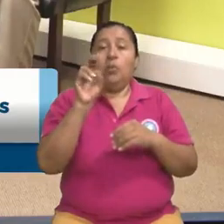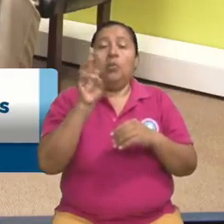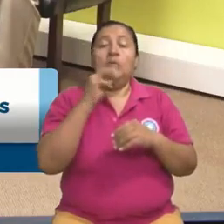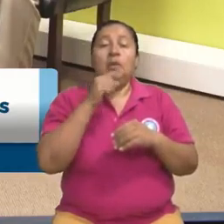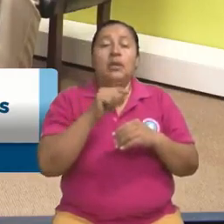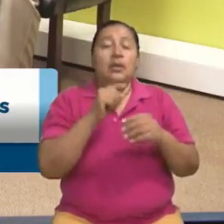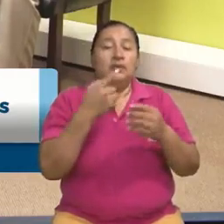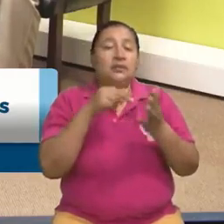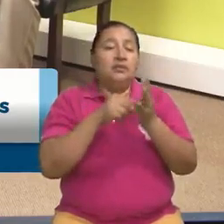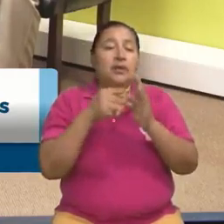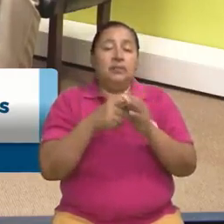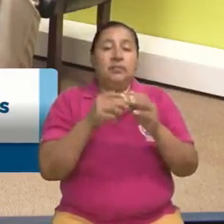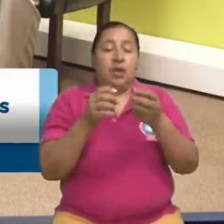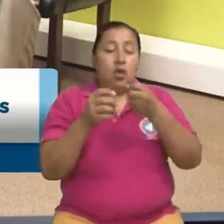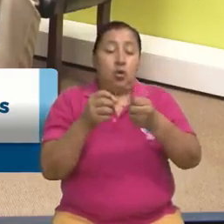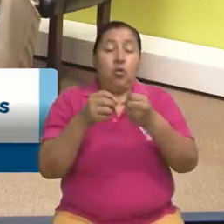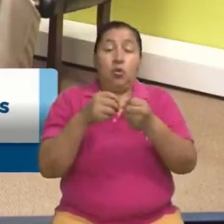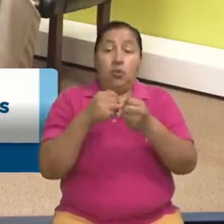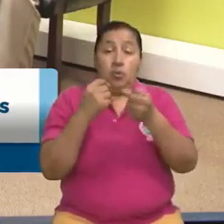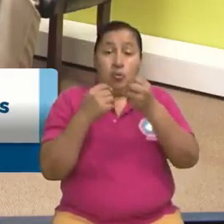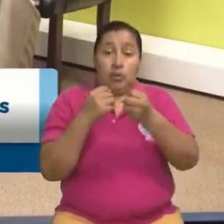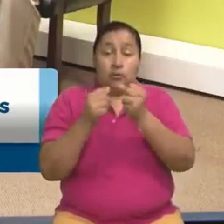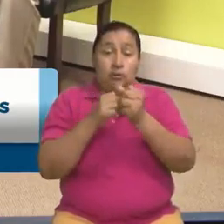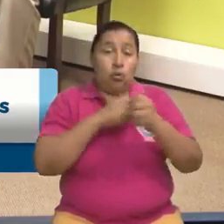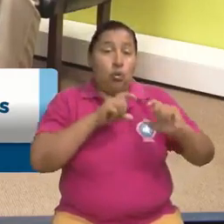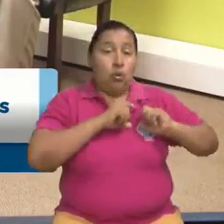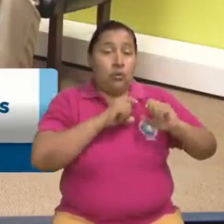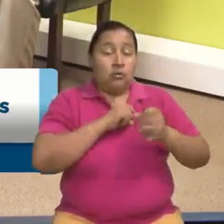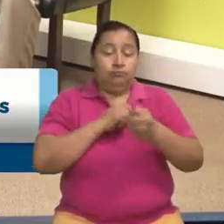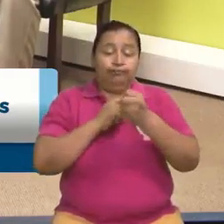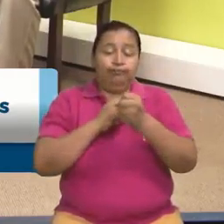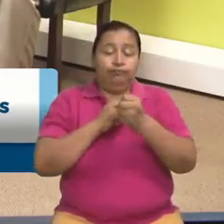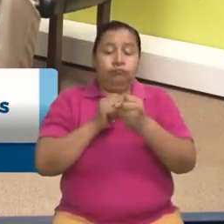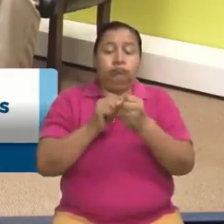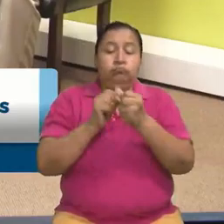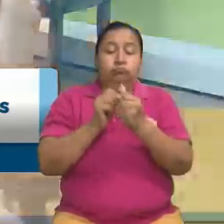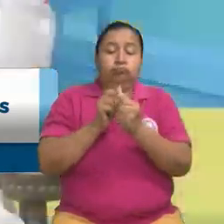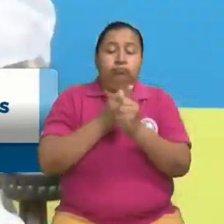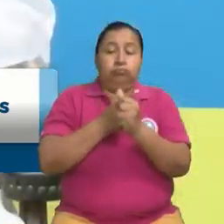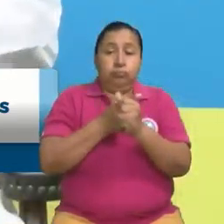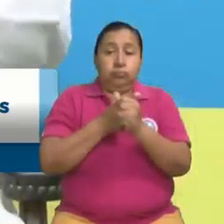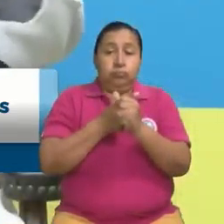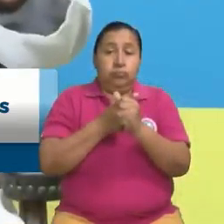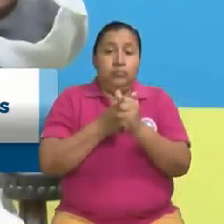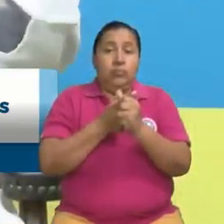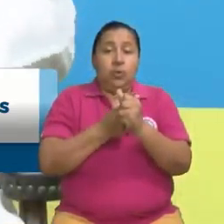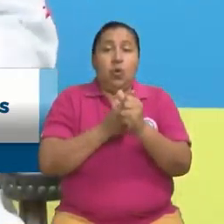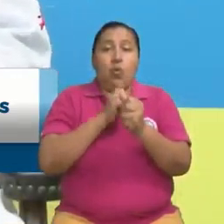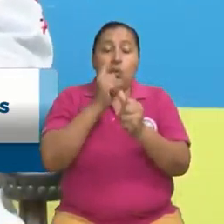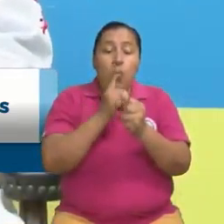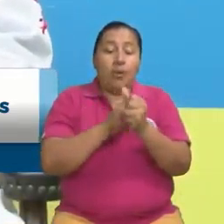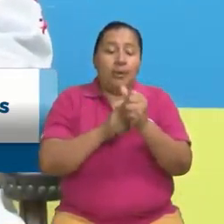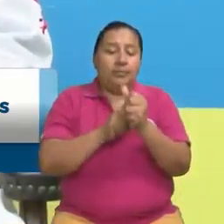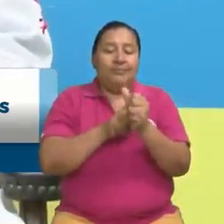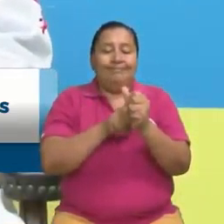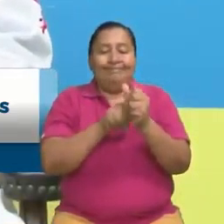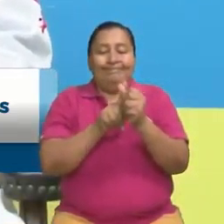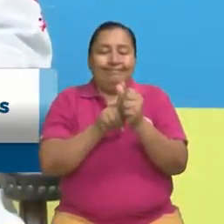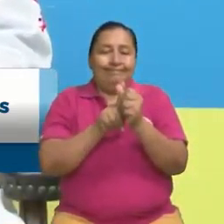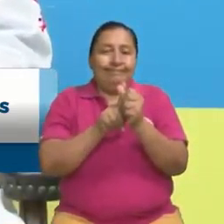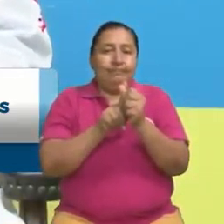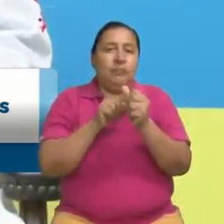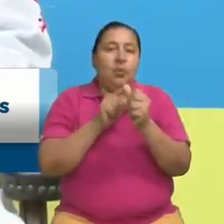dos arterias que salen del corazón, una de ellas tomó el lugar o le quitó una porción del espacio de la otra. O sea, que una